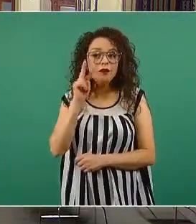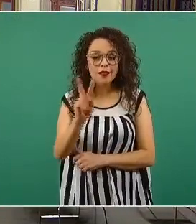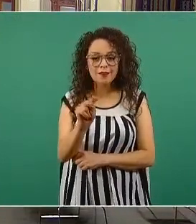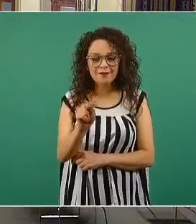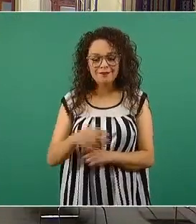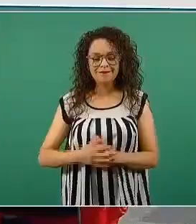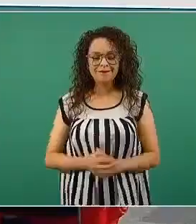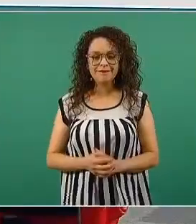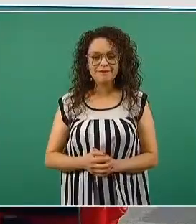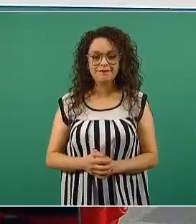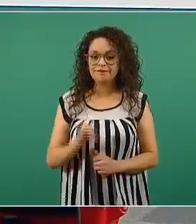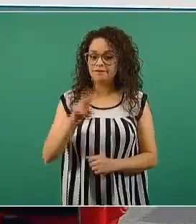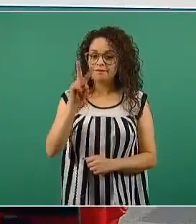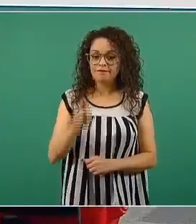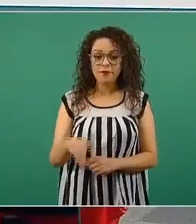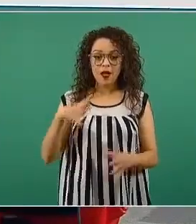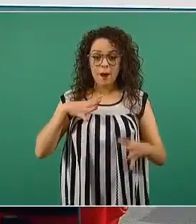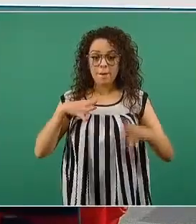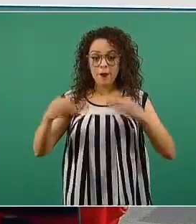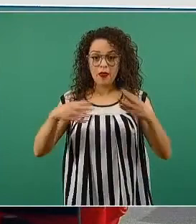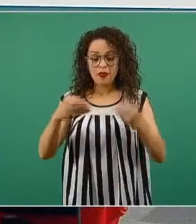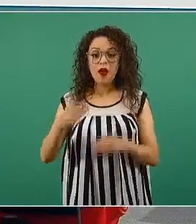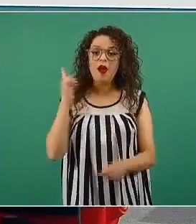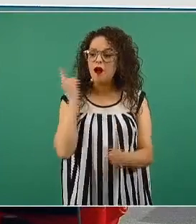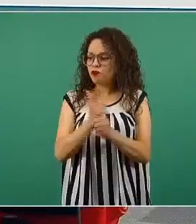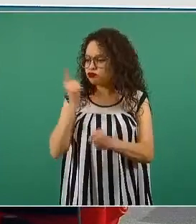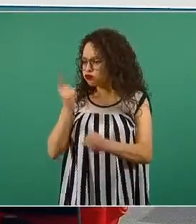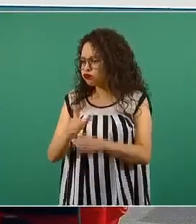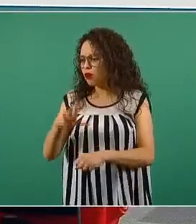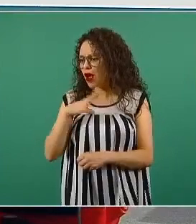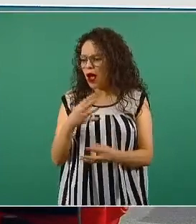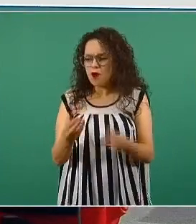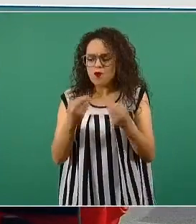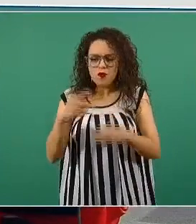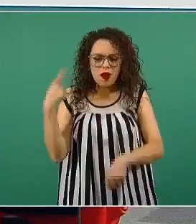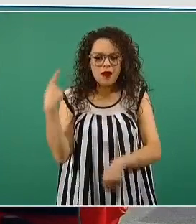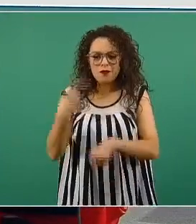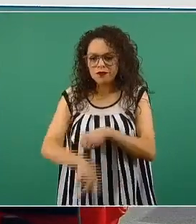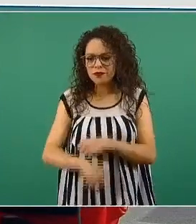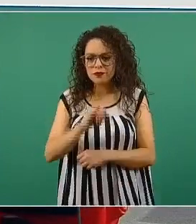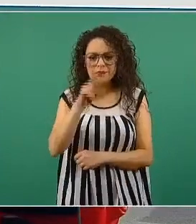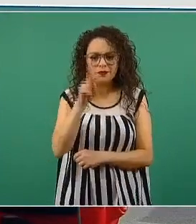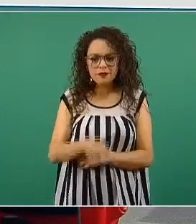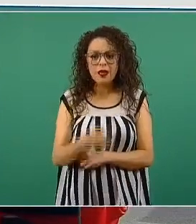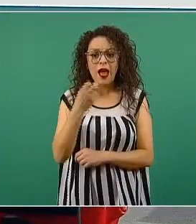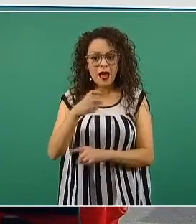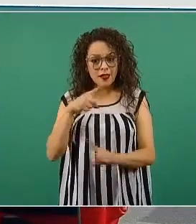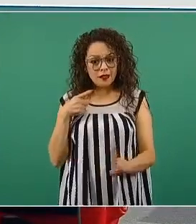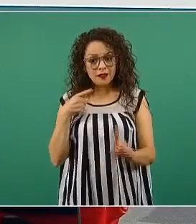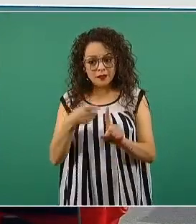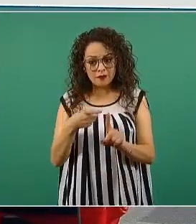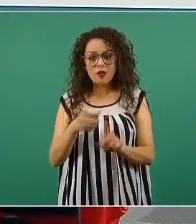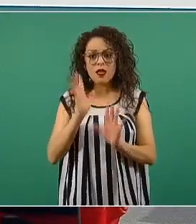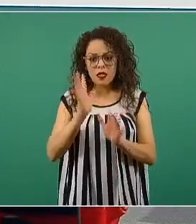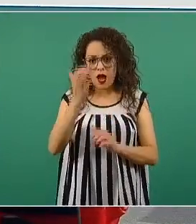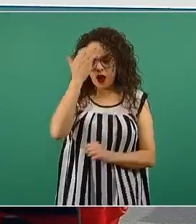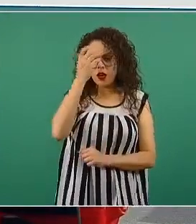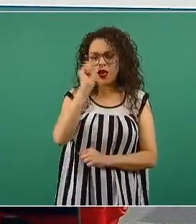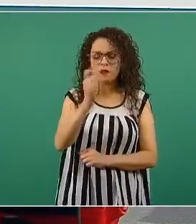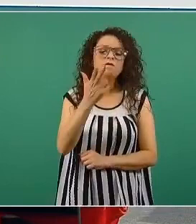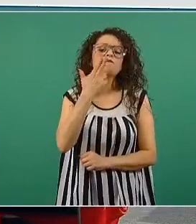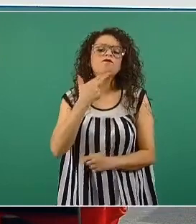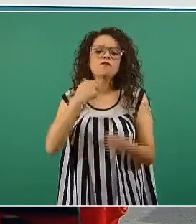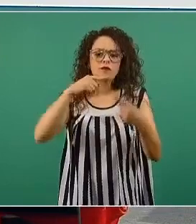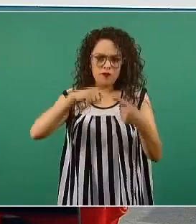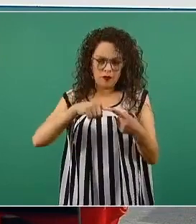Definitivamente, la pandemia se identificaron factores de riesgo. Estos factores de riesgo, a todos conocidos como diabetes,